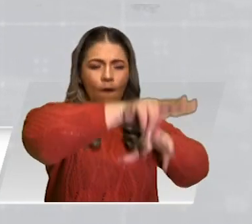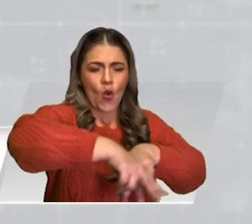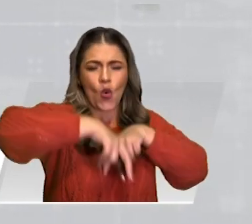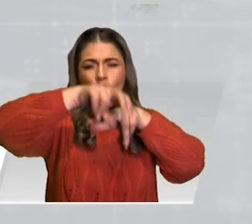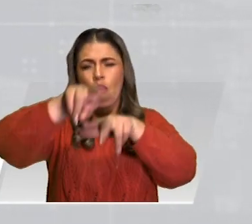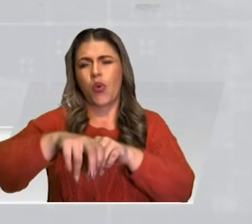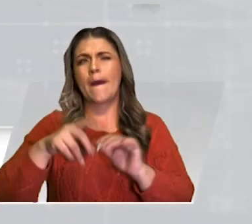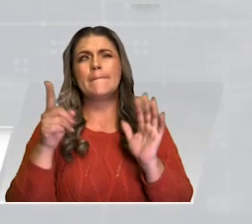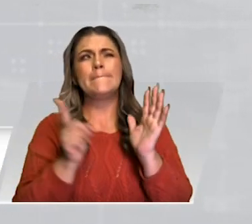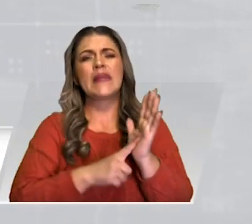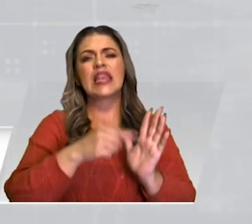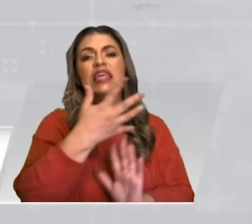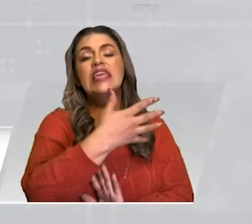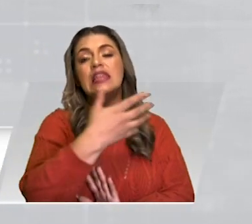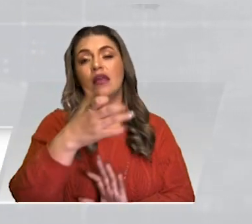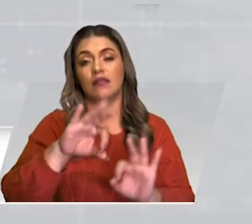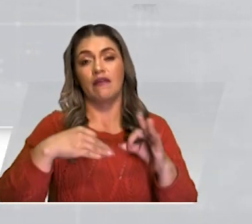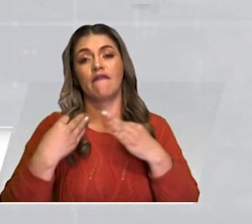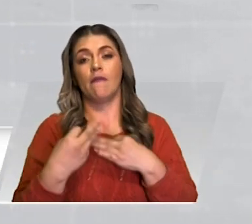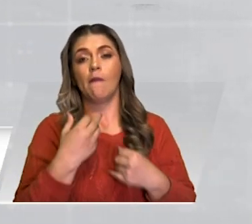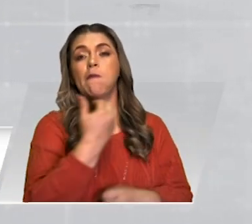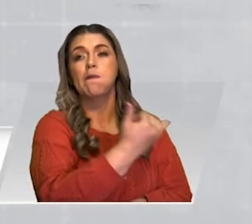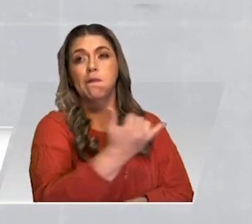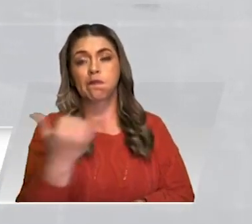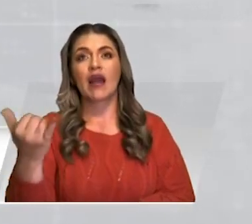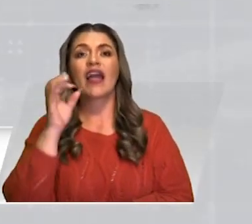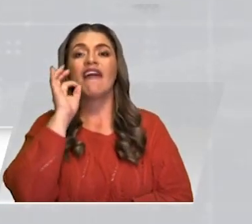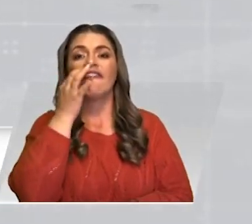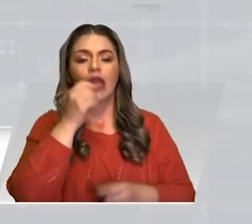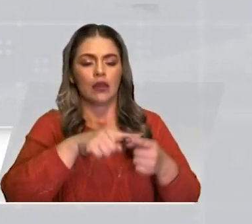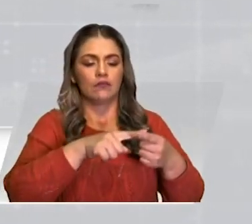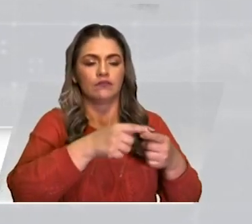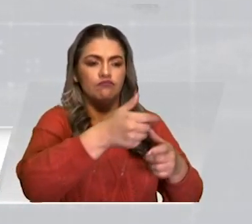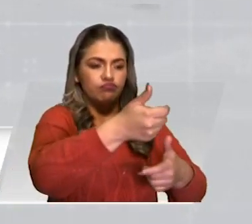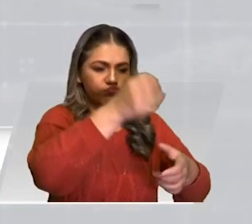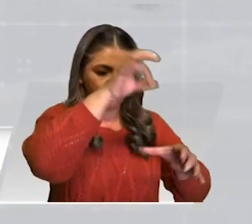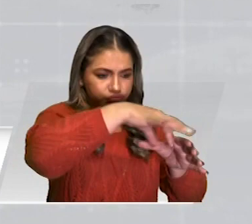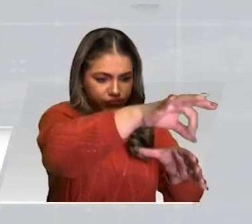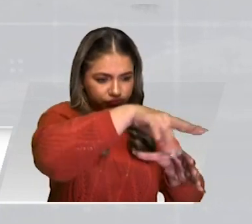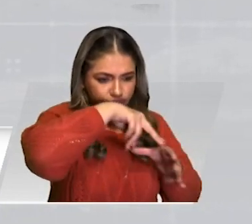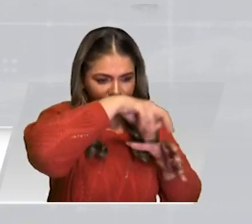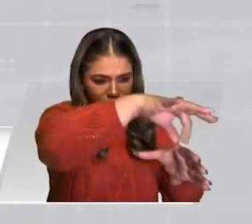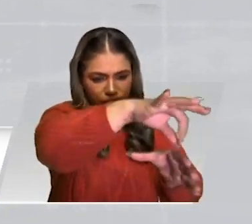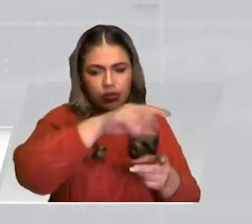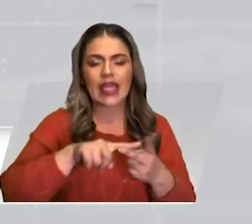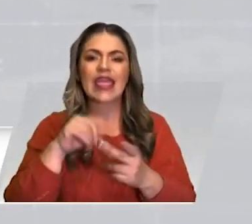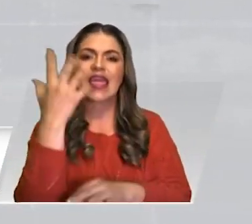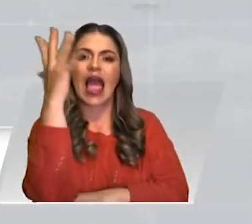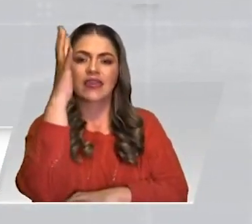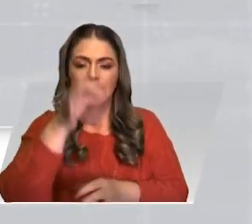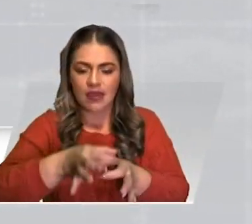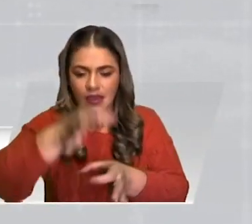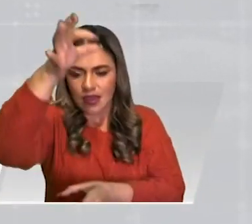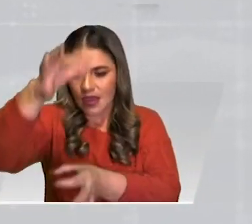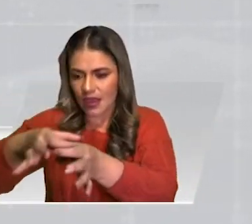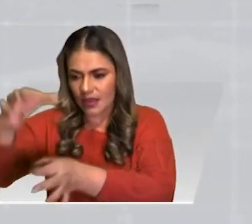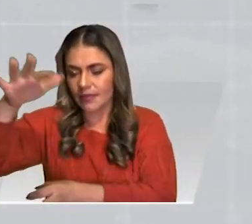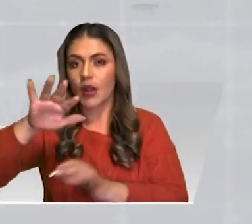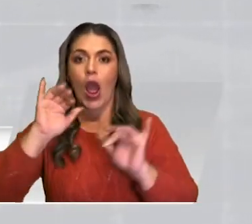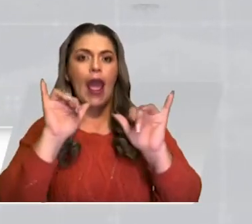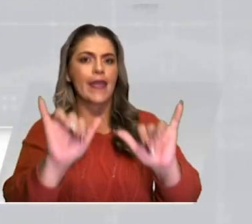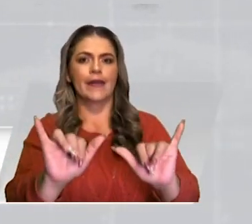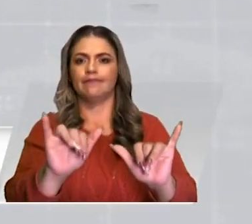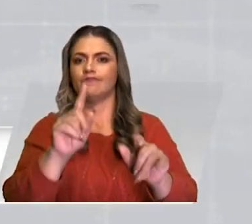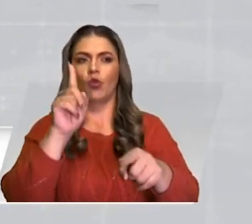unas 1.500 familias cultivadoras de café y caña de azúcar, productos que se encuentran acumulados en la zona montañosa,